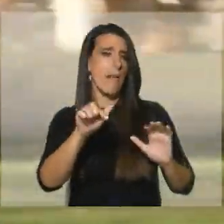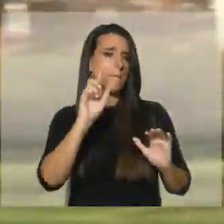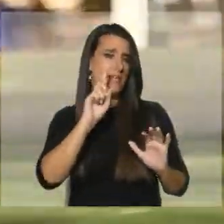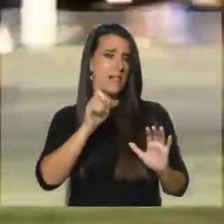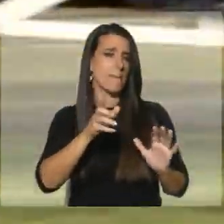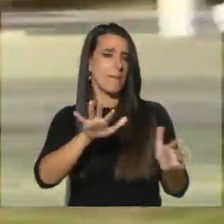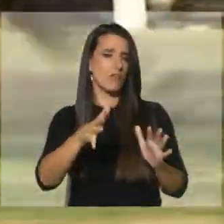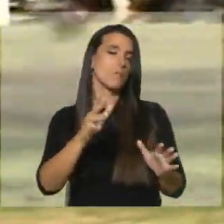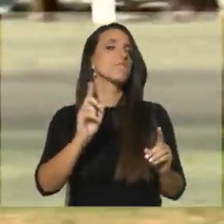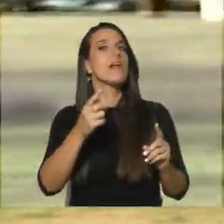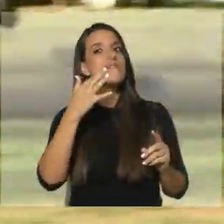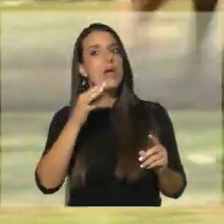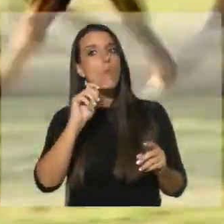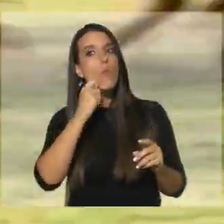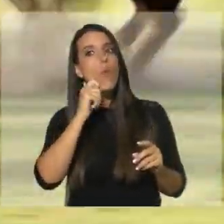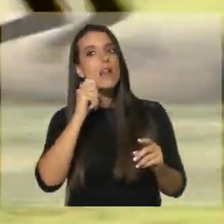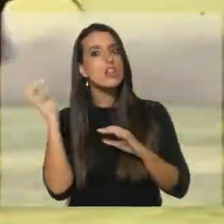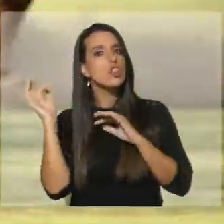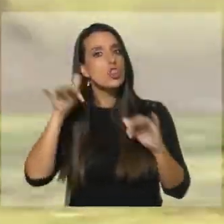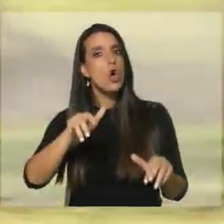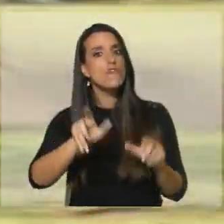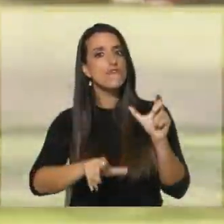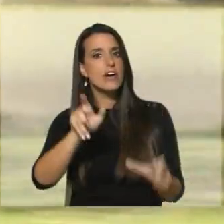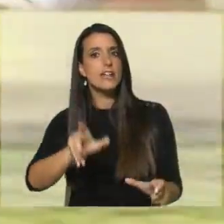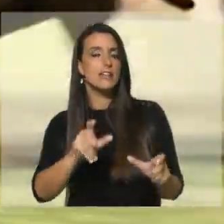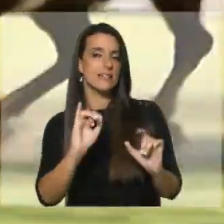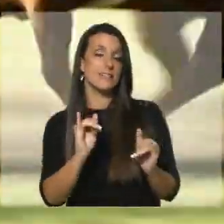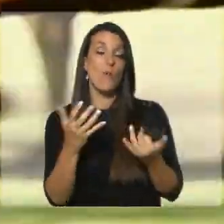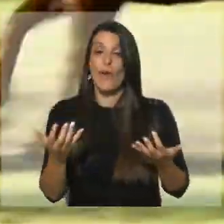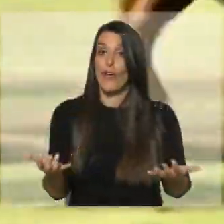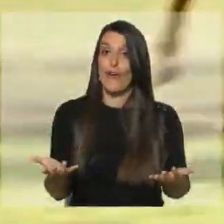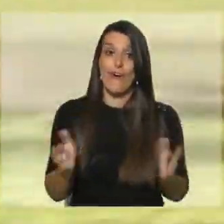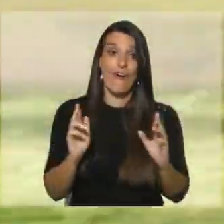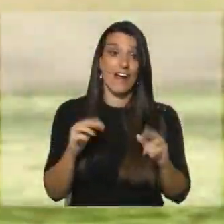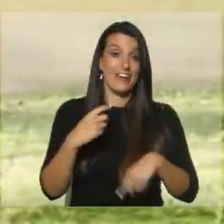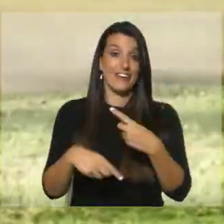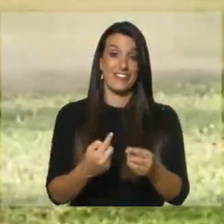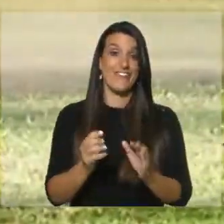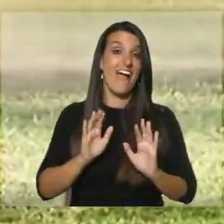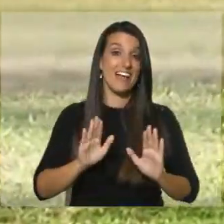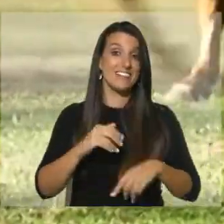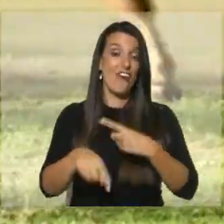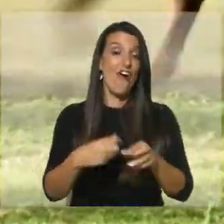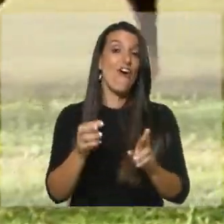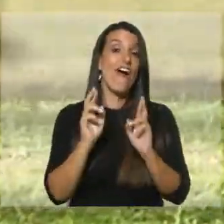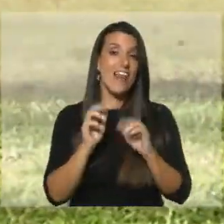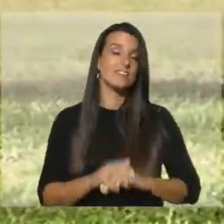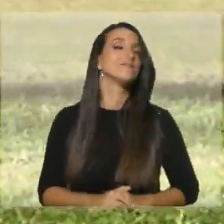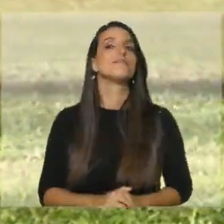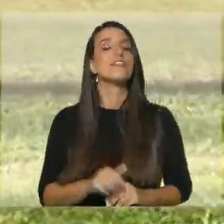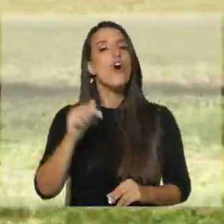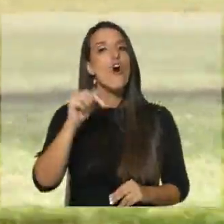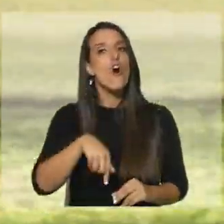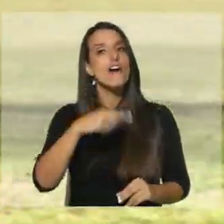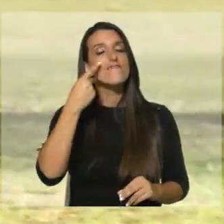verdad que estamos teniendo una buena recepción de la gente y bueno, esperemos que siga en esta dirección. Hoy se